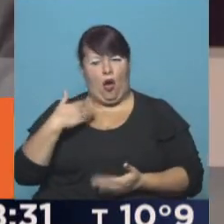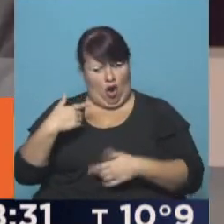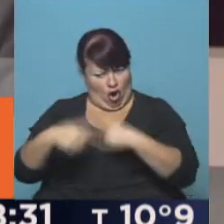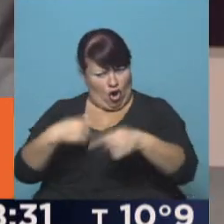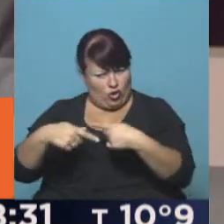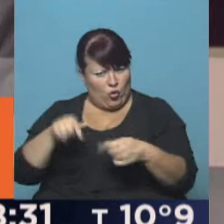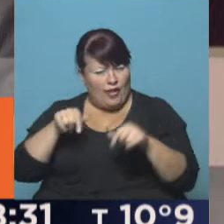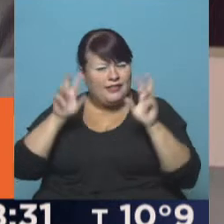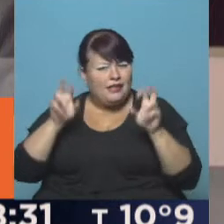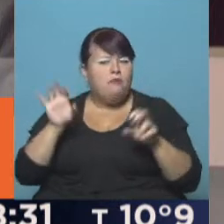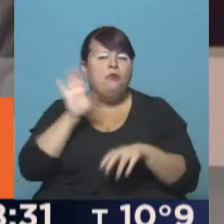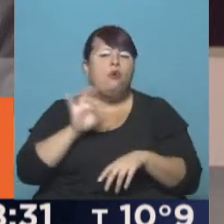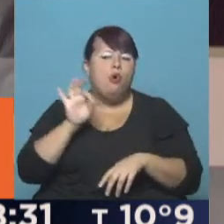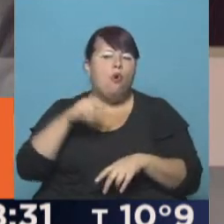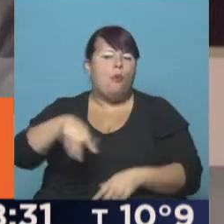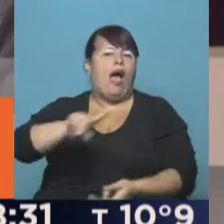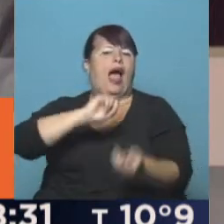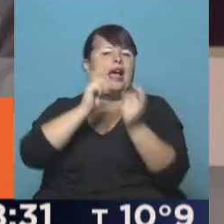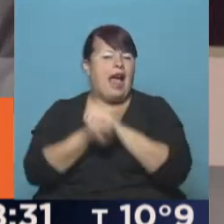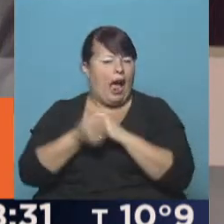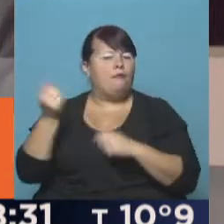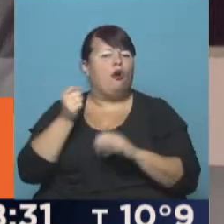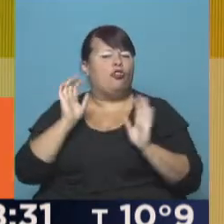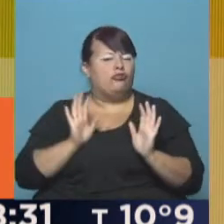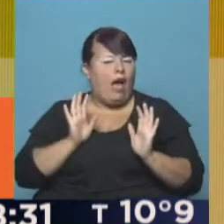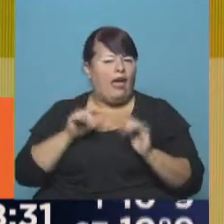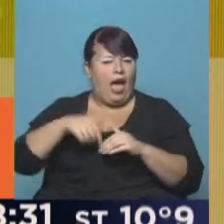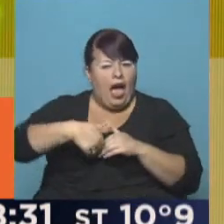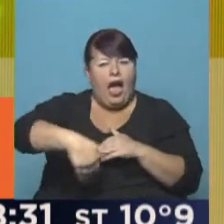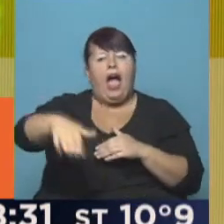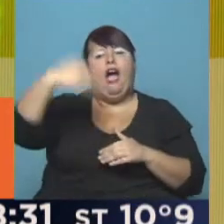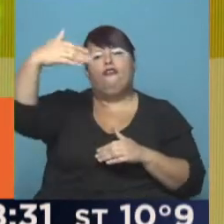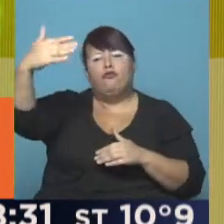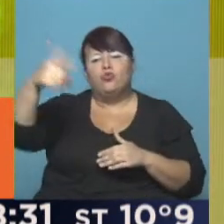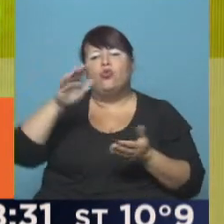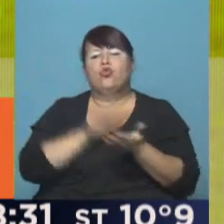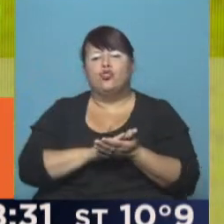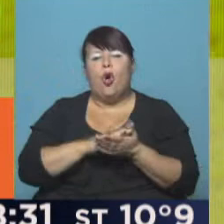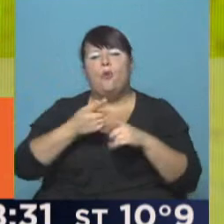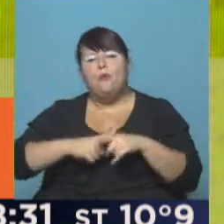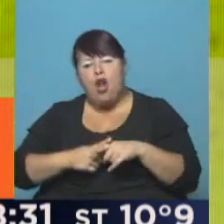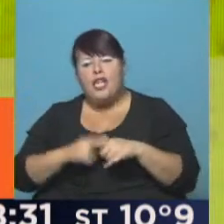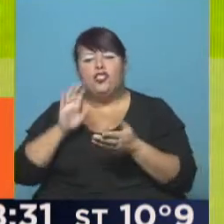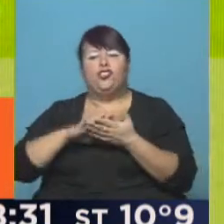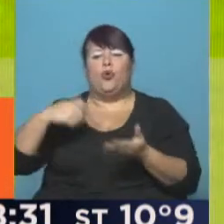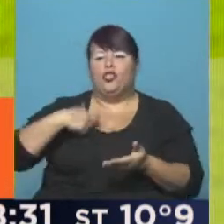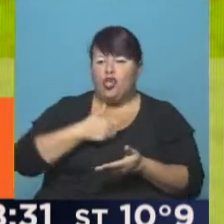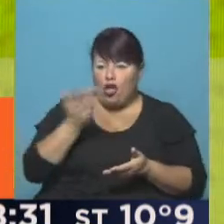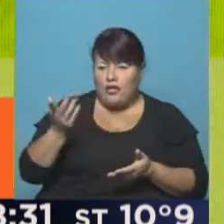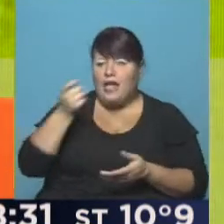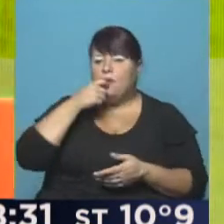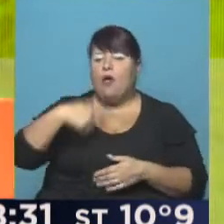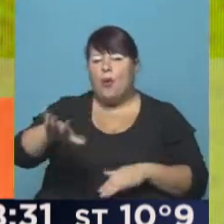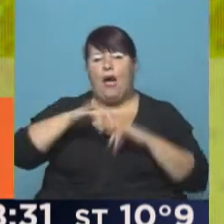con esta concepción o va a haber un cambio importante de aquí hacia el futuro en lo que tiene que ver con lo político, con lo social, a la hora de